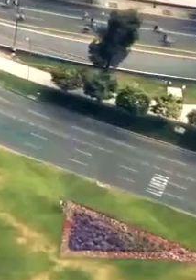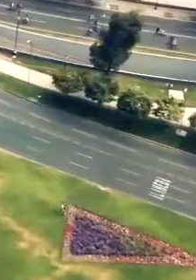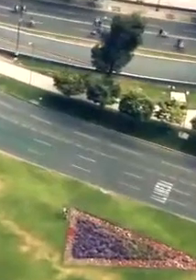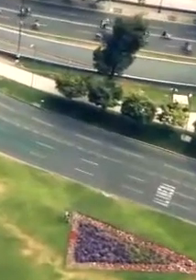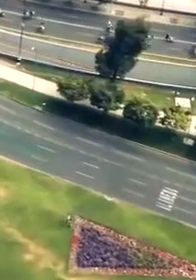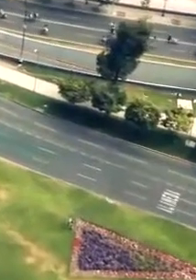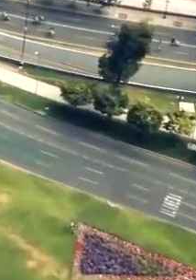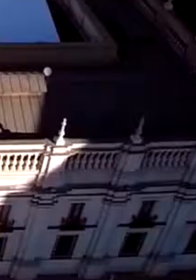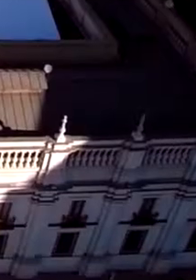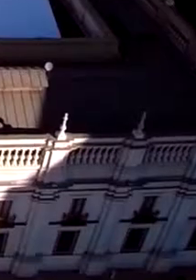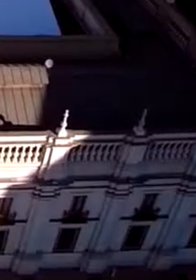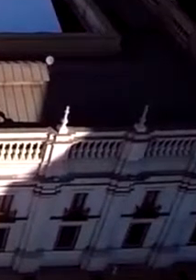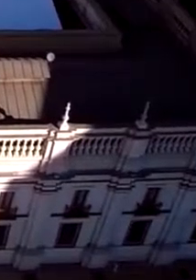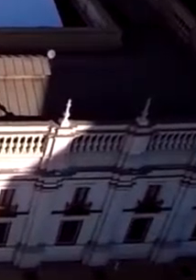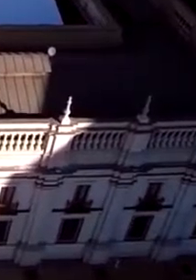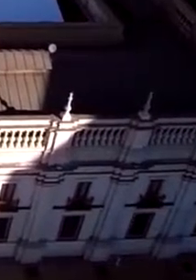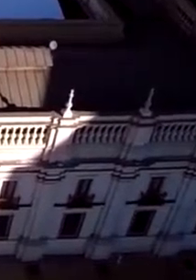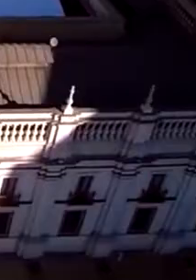michelle bachelet